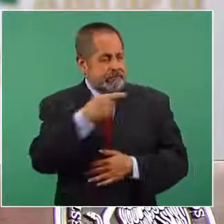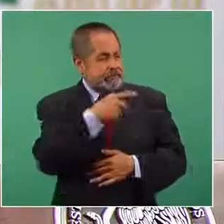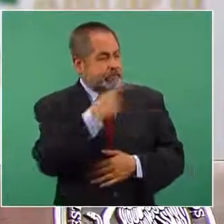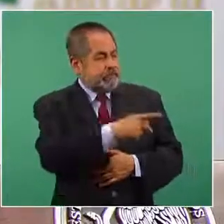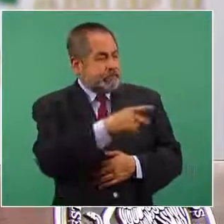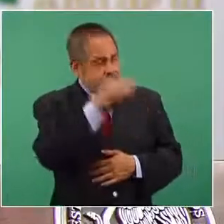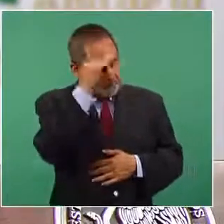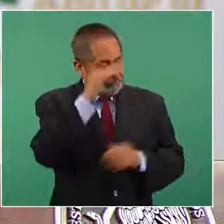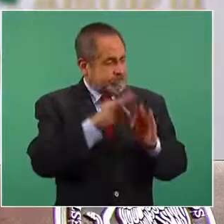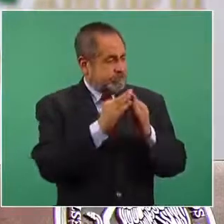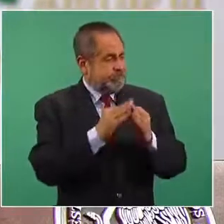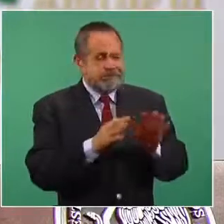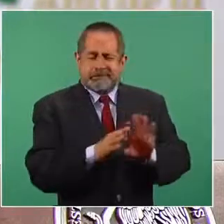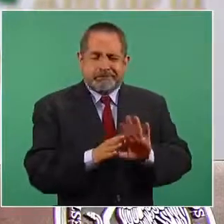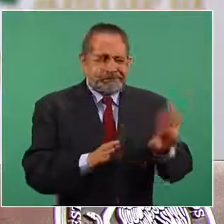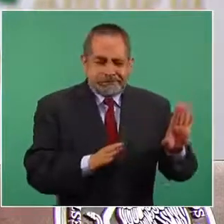pensar,